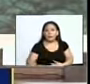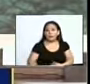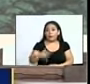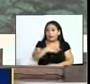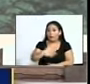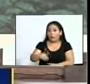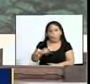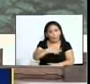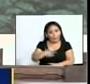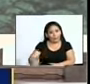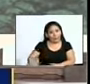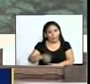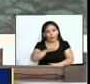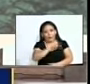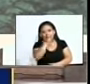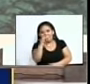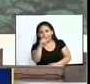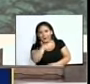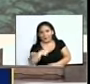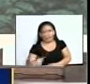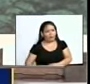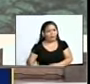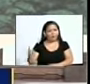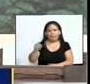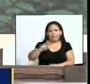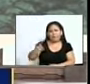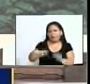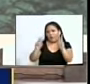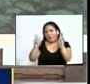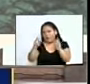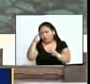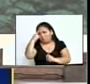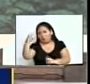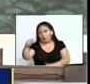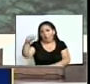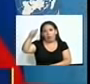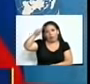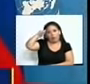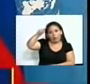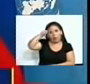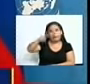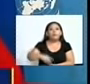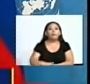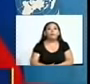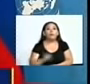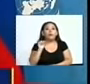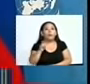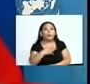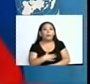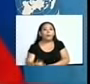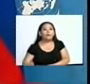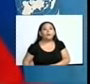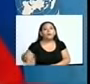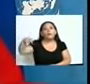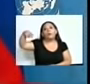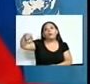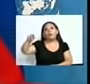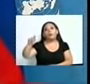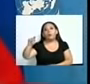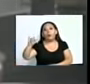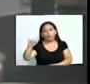mandatario Xi Jinping rechazó la politización y estigmatización. En su turno, Vladimir Putin aseguró que la vacuna